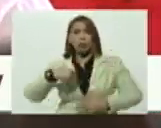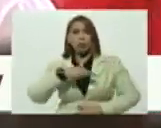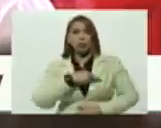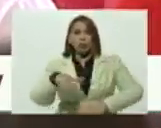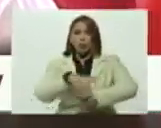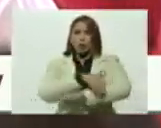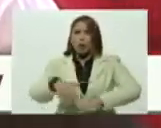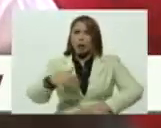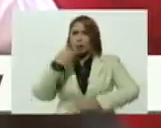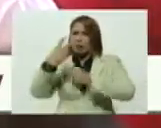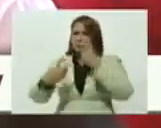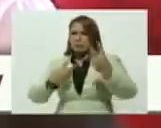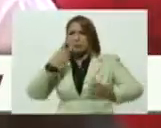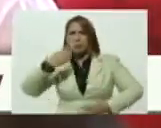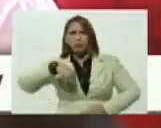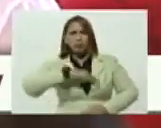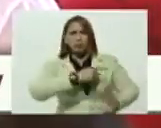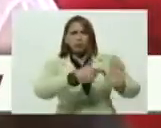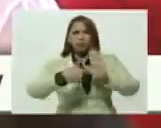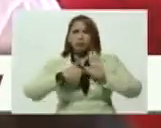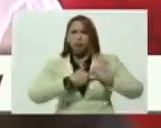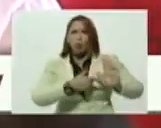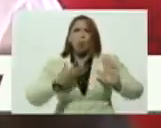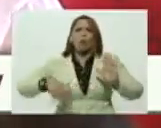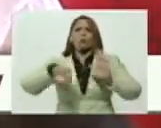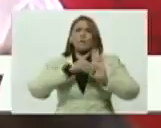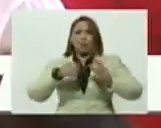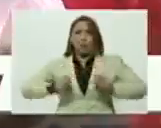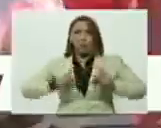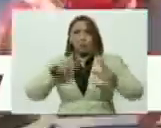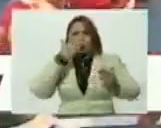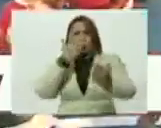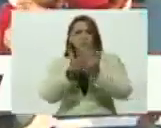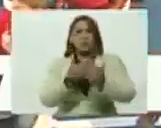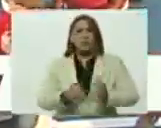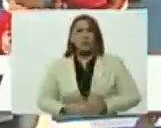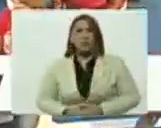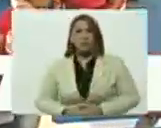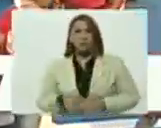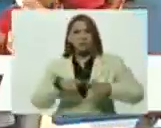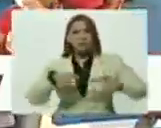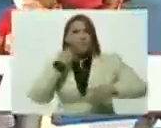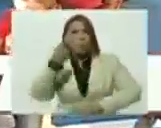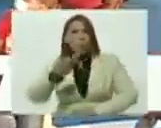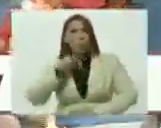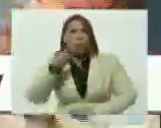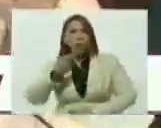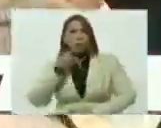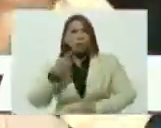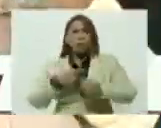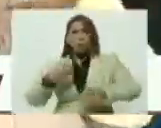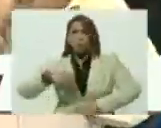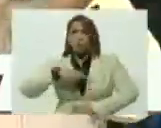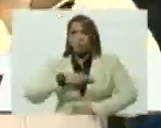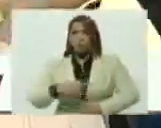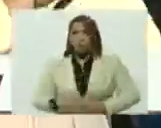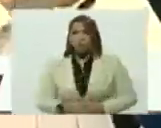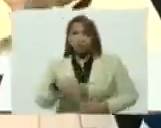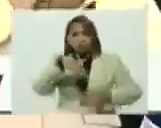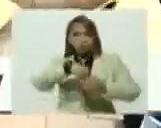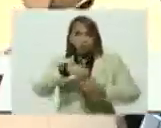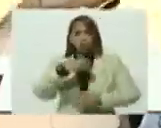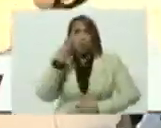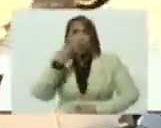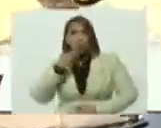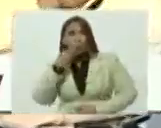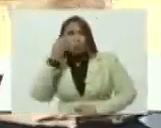demostrado, presidente. Hoy nos toca la oportunidad de estar enfrente del espacio político. Pero hemos estado desde la juventud,